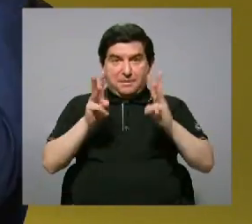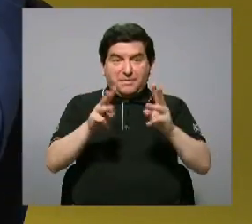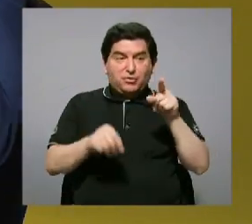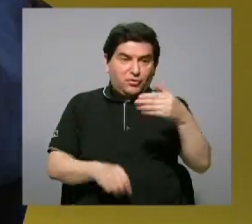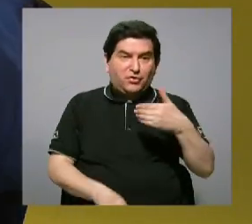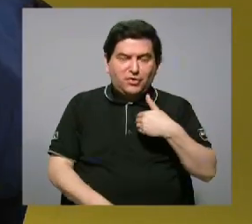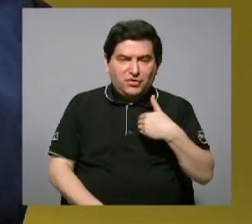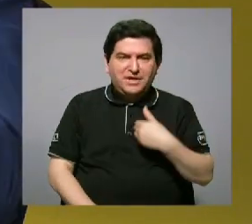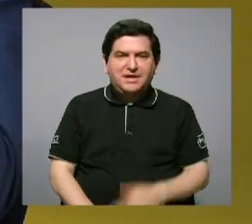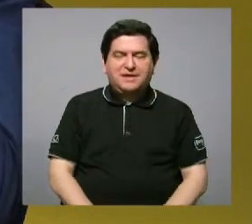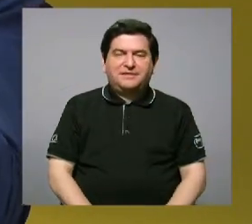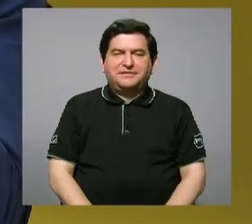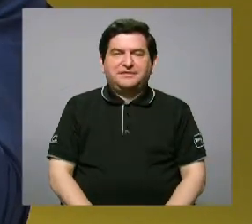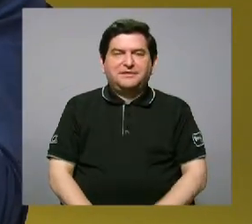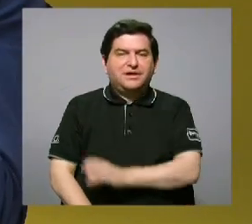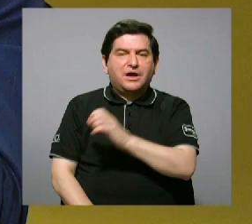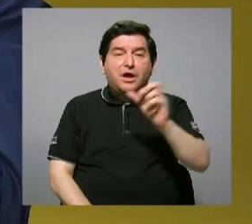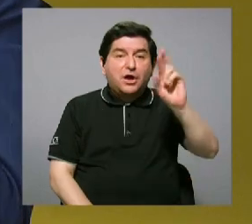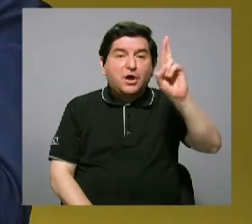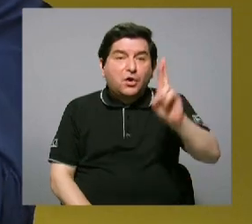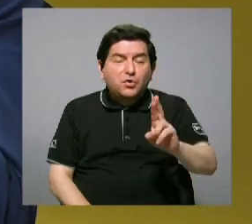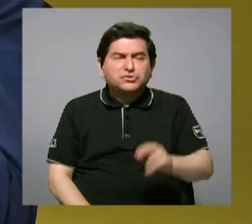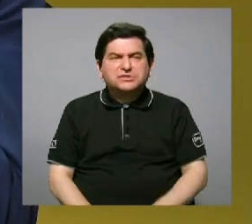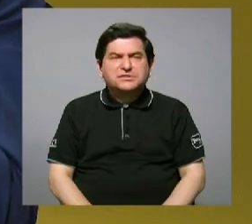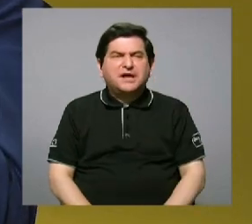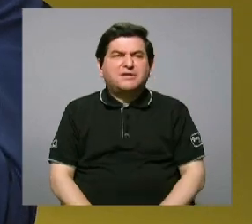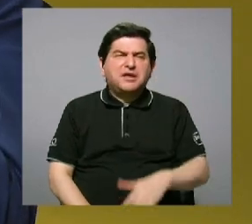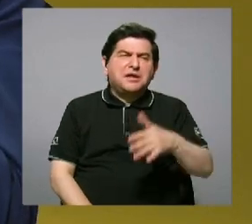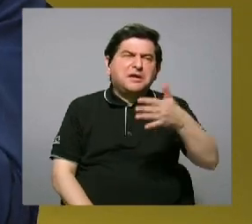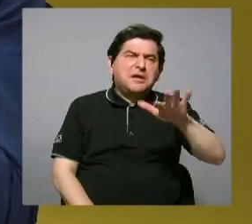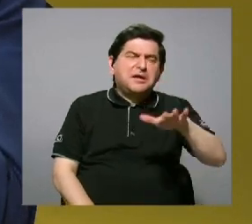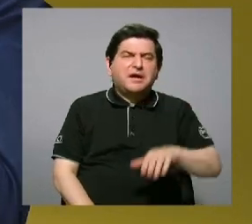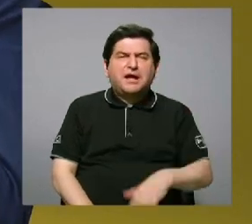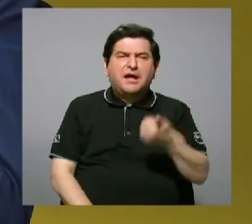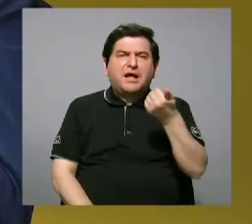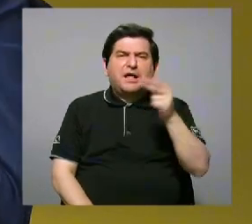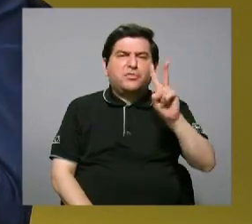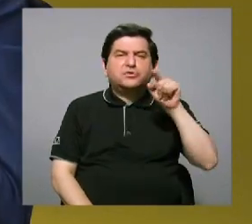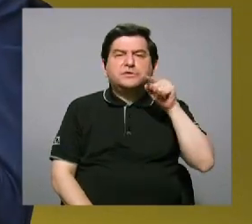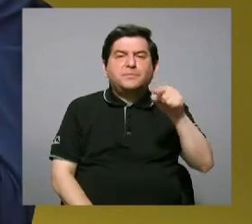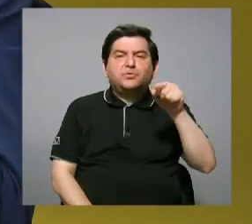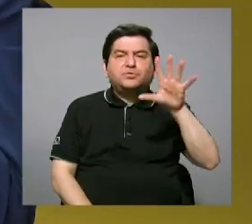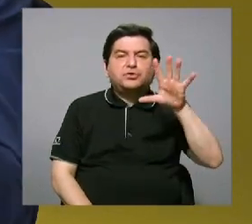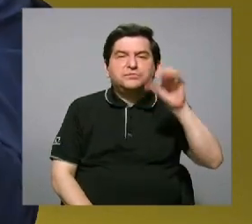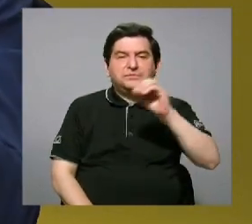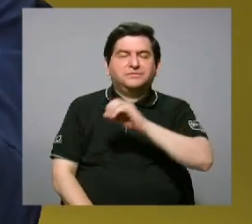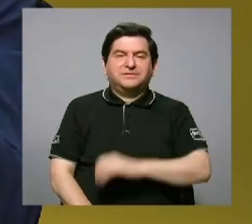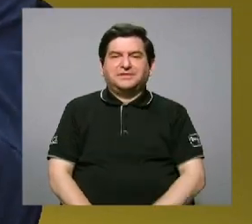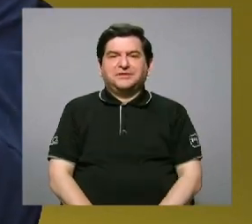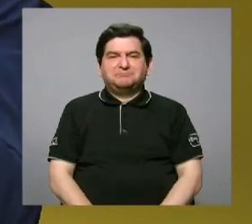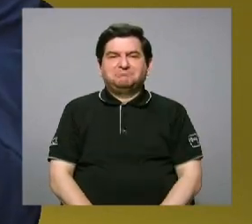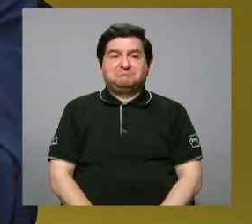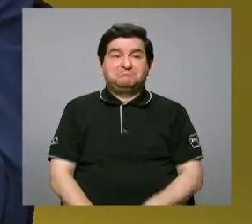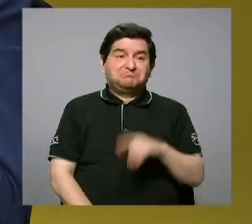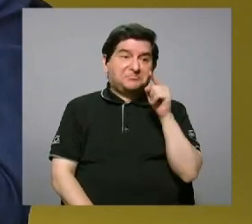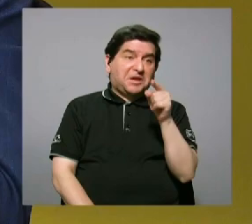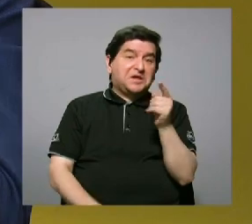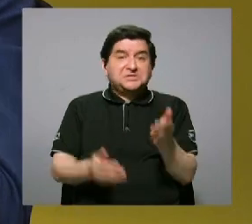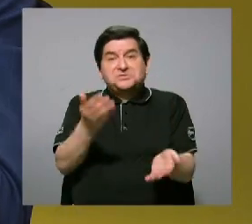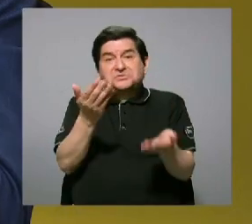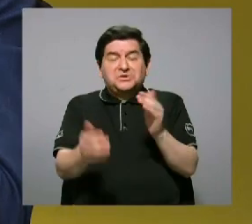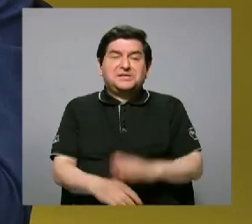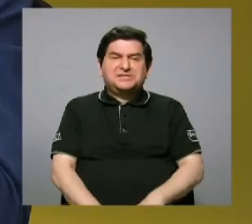ellos, el promedio, y Costa Rica sale más o menos como 12.50. Eso es algo así como tal vez